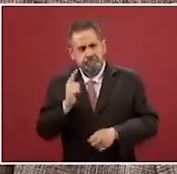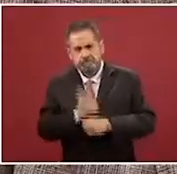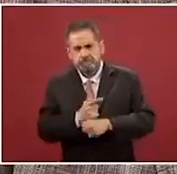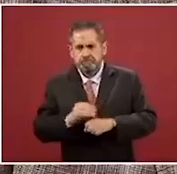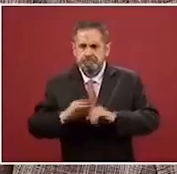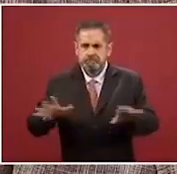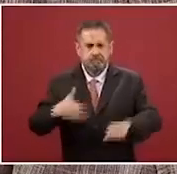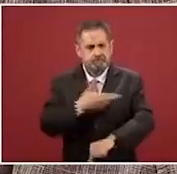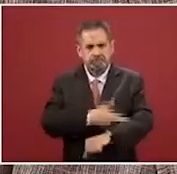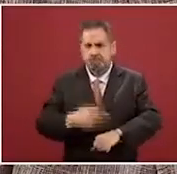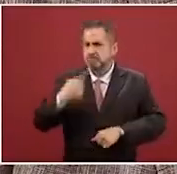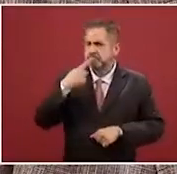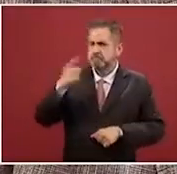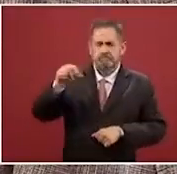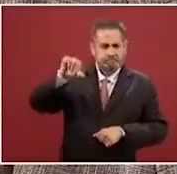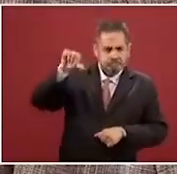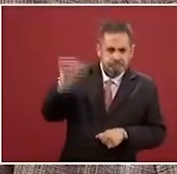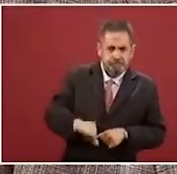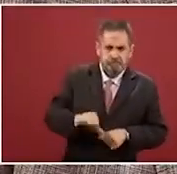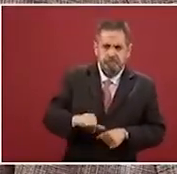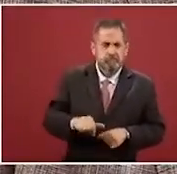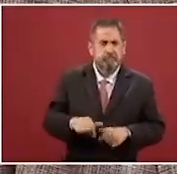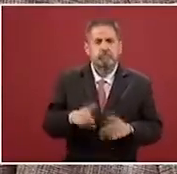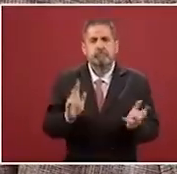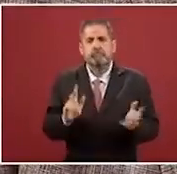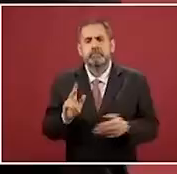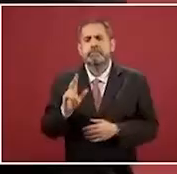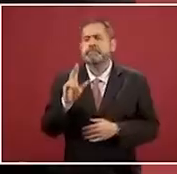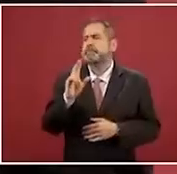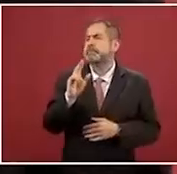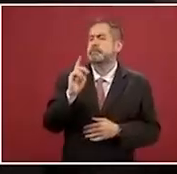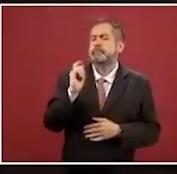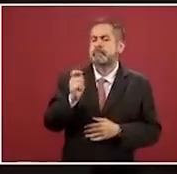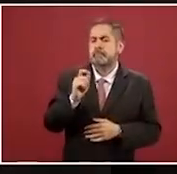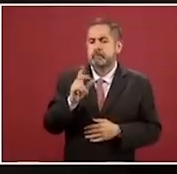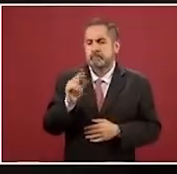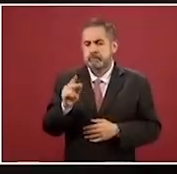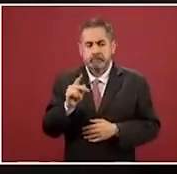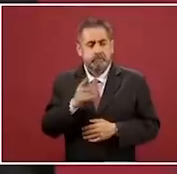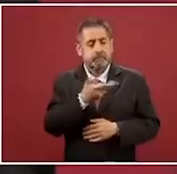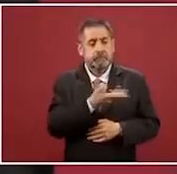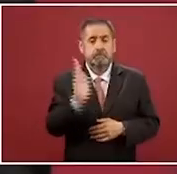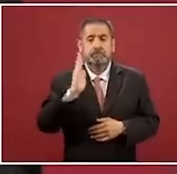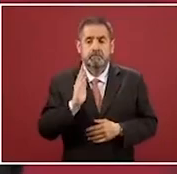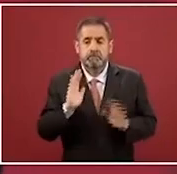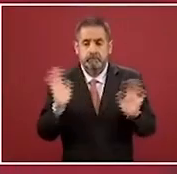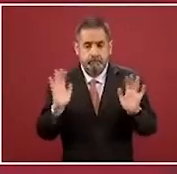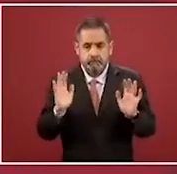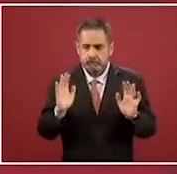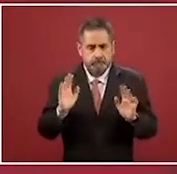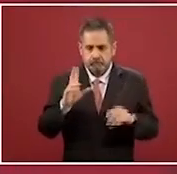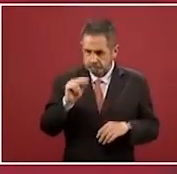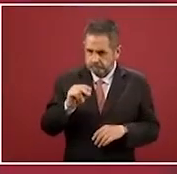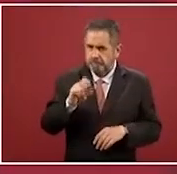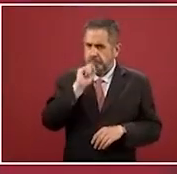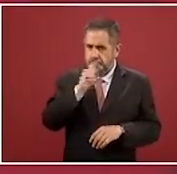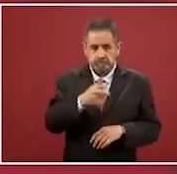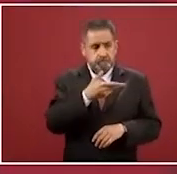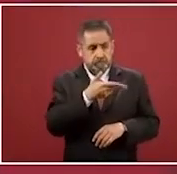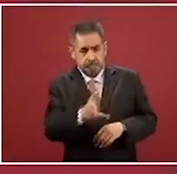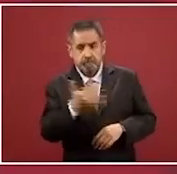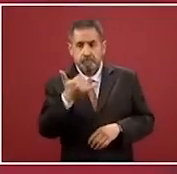se procede de inmediato, pero no solo se le despide, se